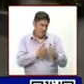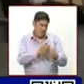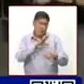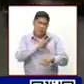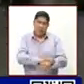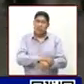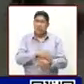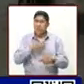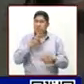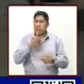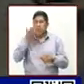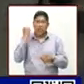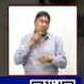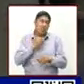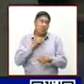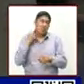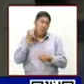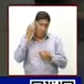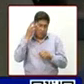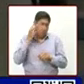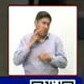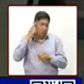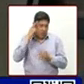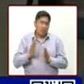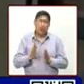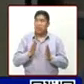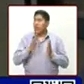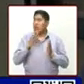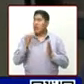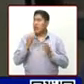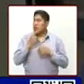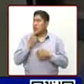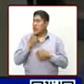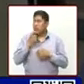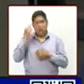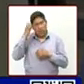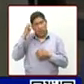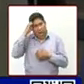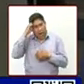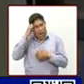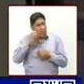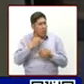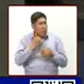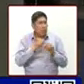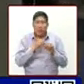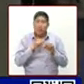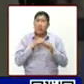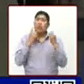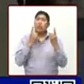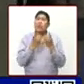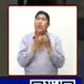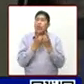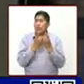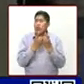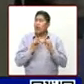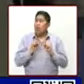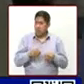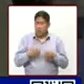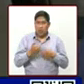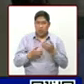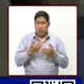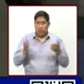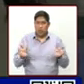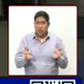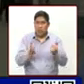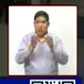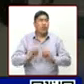penal. Y también las instancias de la justicia y las instancias y órganos del Estado y de otras entidades de la sociedad civil que puedan